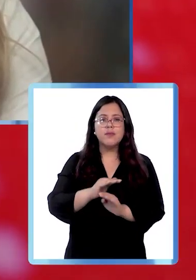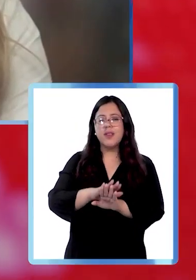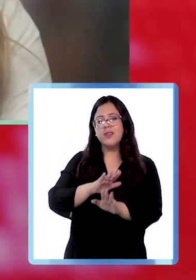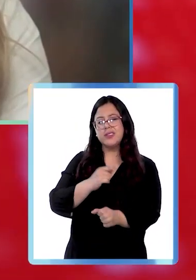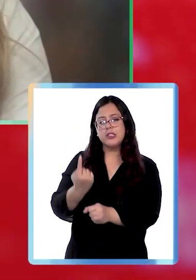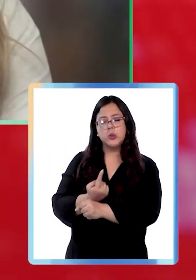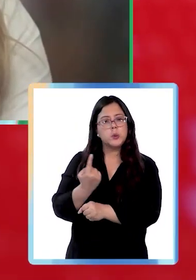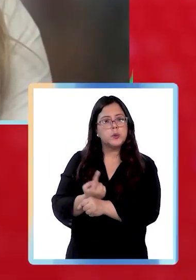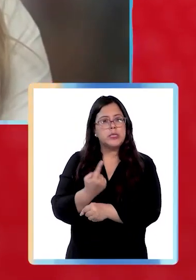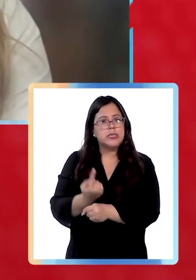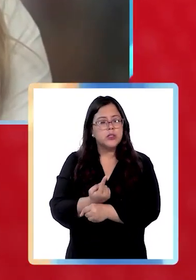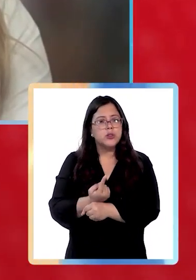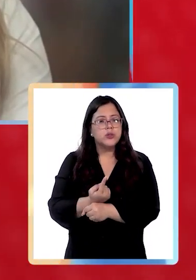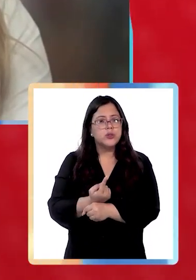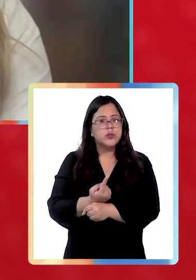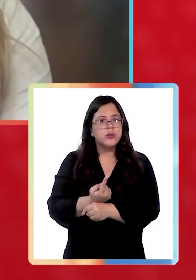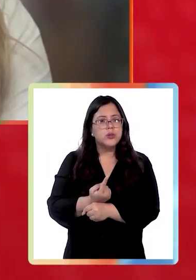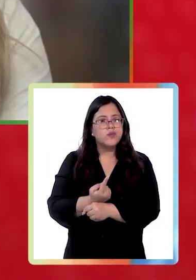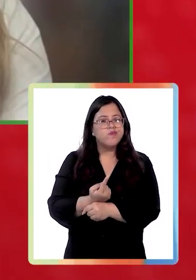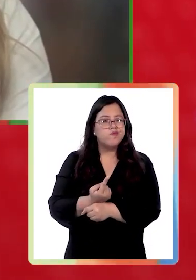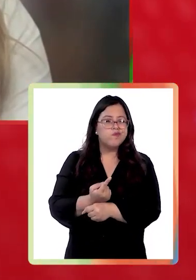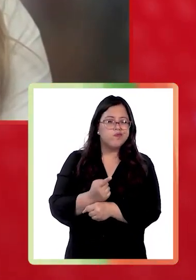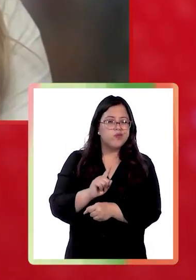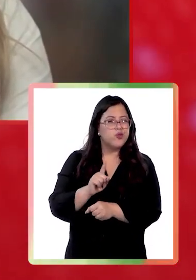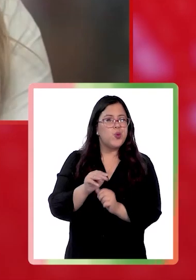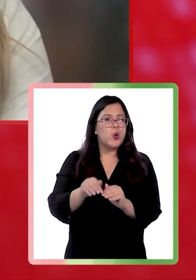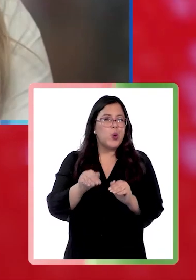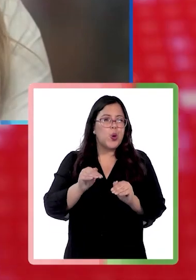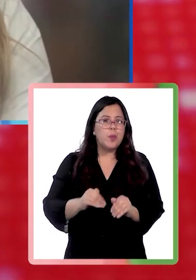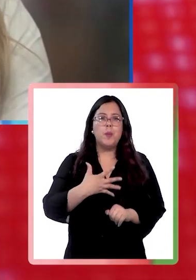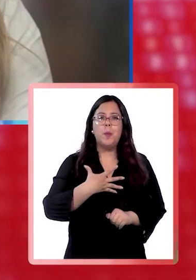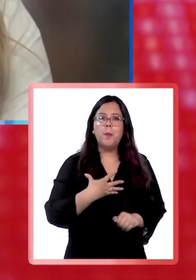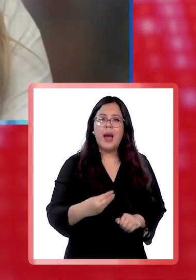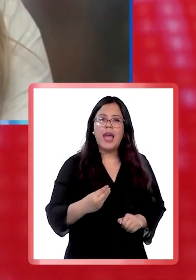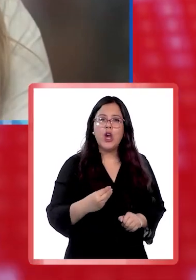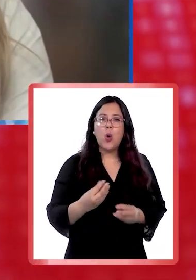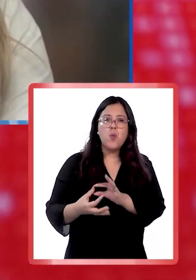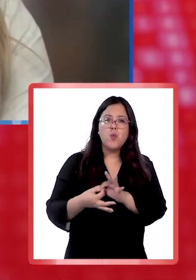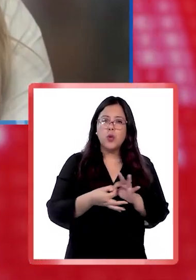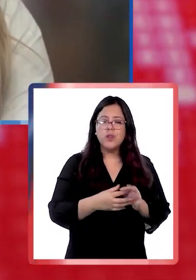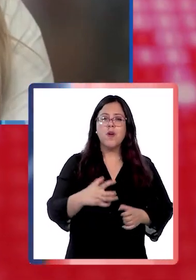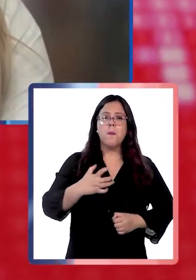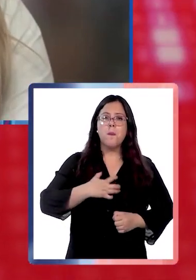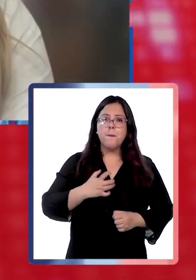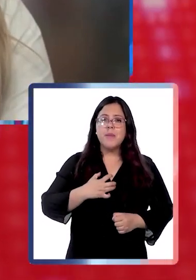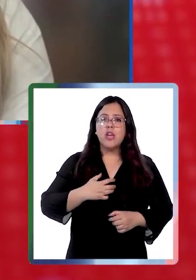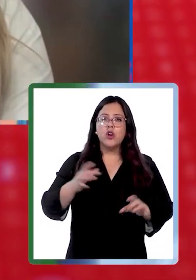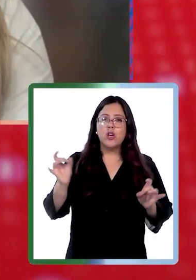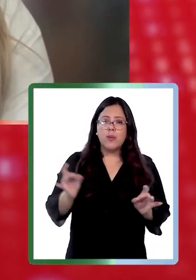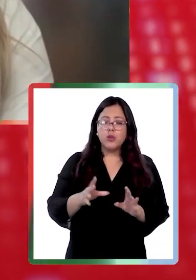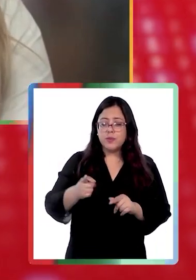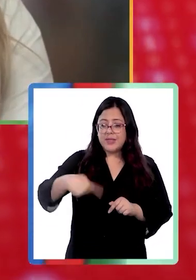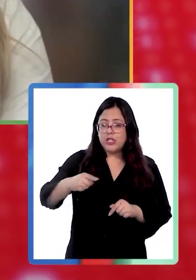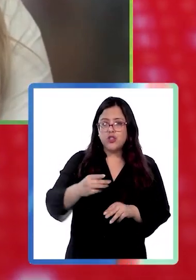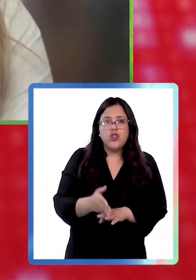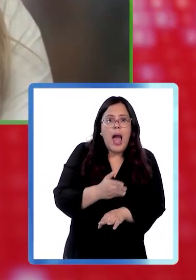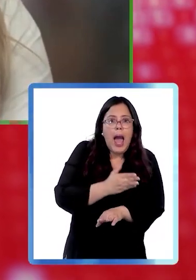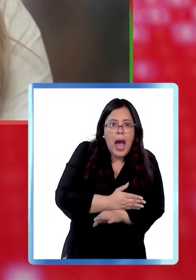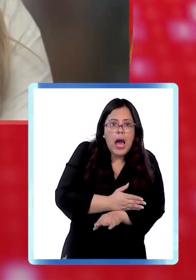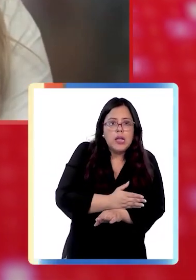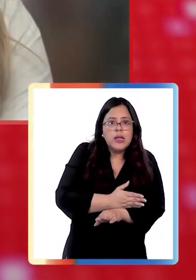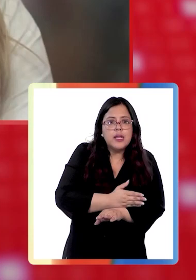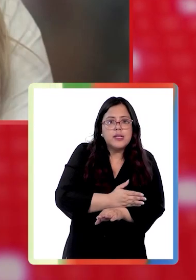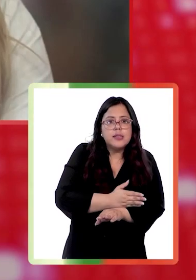deciden evitarse conversaciones que pueden surgir incómodas para el hijo porque tienen ese miedo, como dijo usted, a